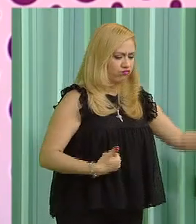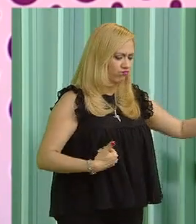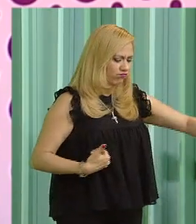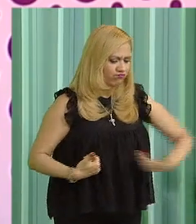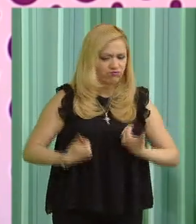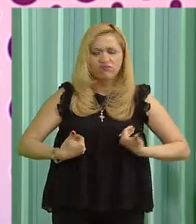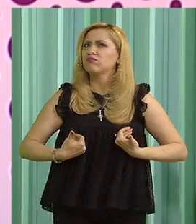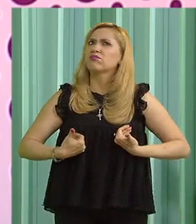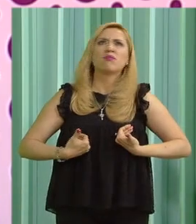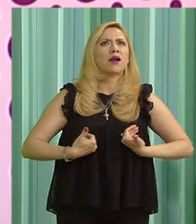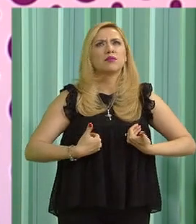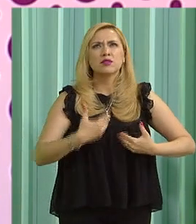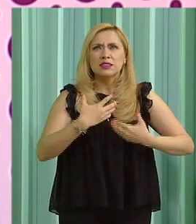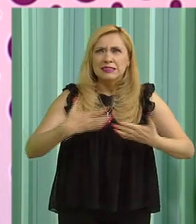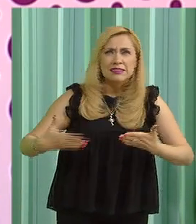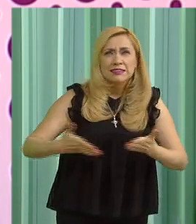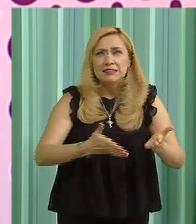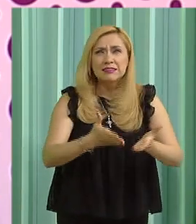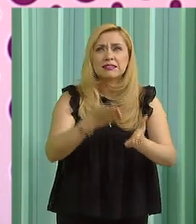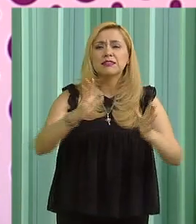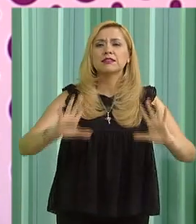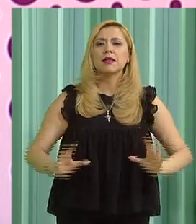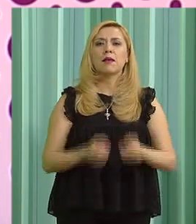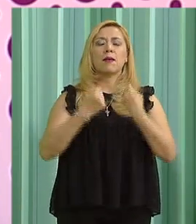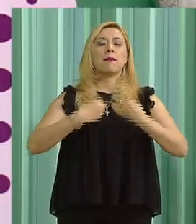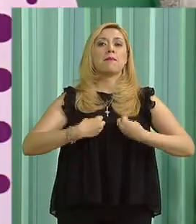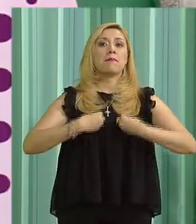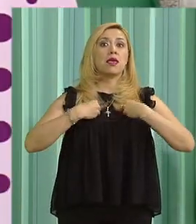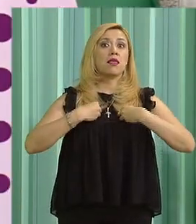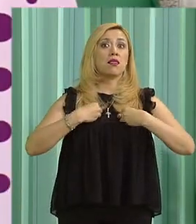¿no? Salvar sus vidas. Entonces, por supuesto.